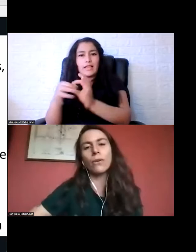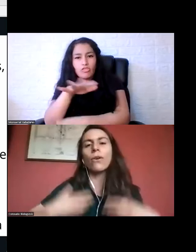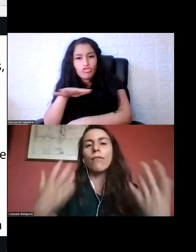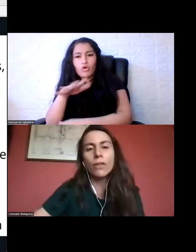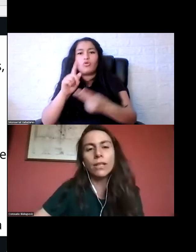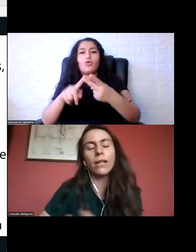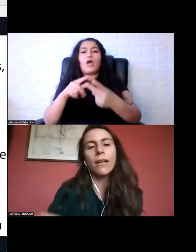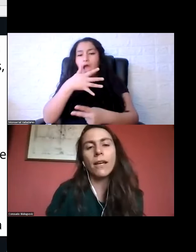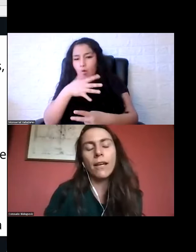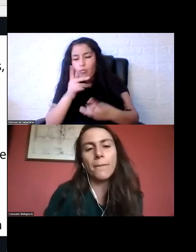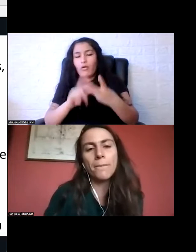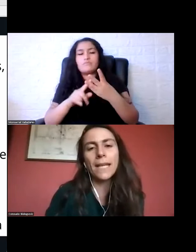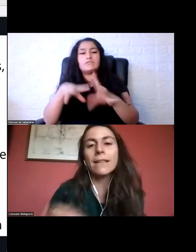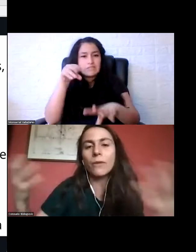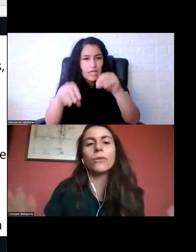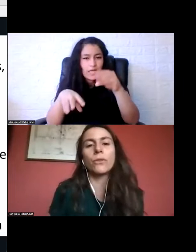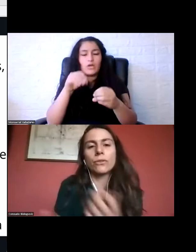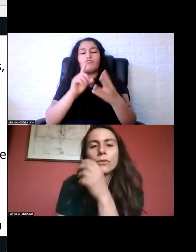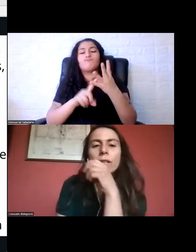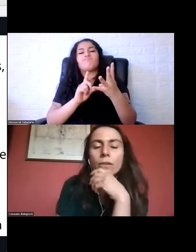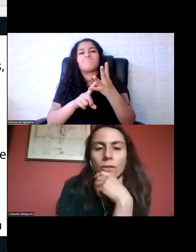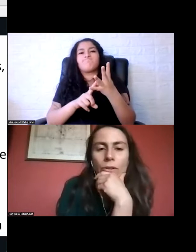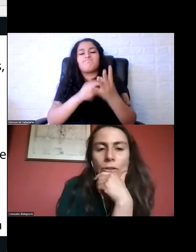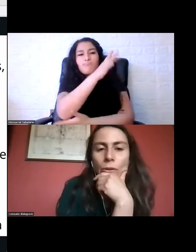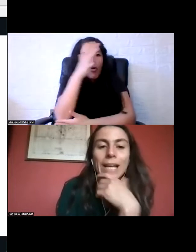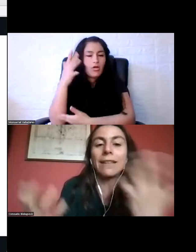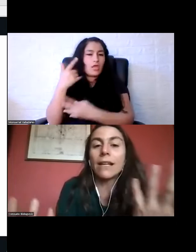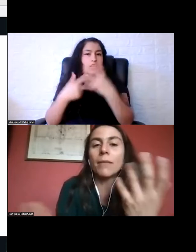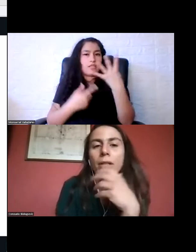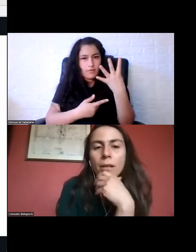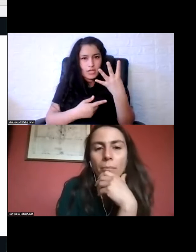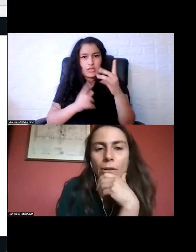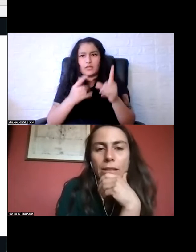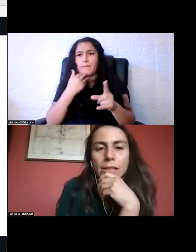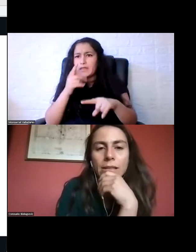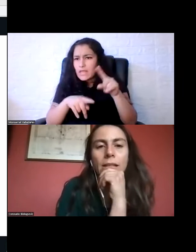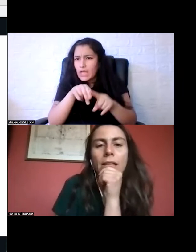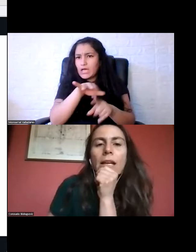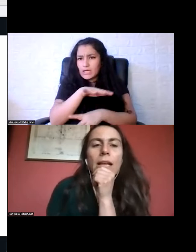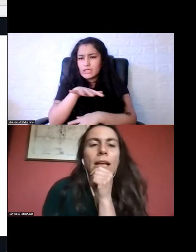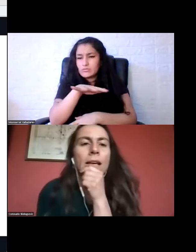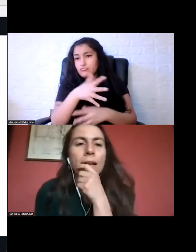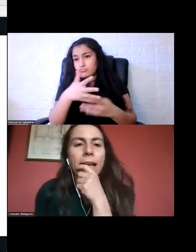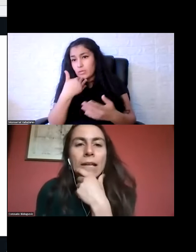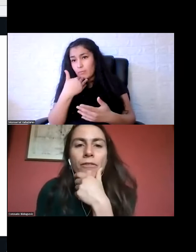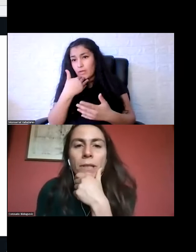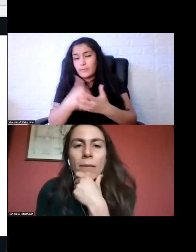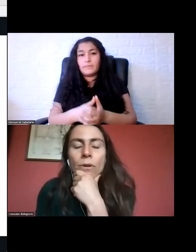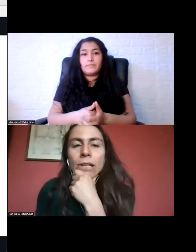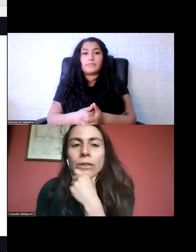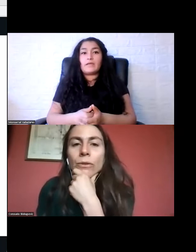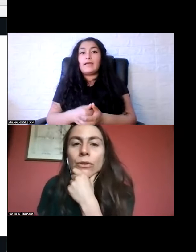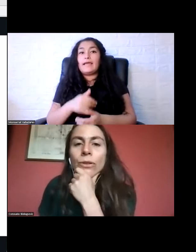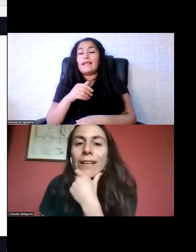los cerros, con los bosques, entre otros, ¿no es cierto?, con la tierra, por ejemplo, etcétera. El